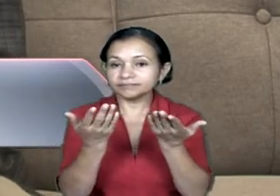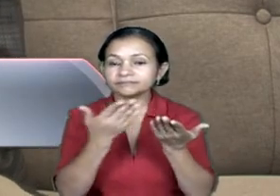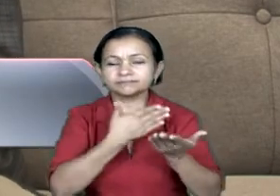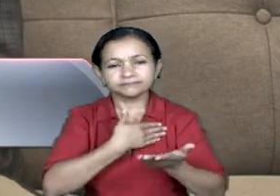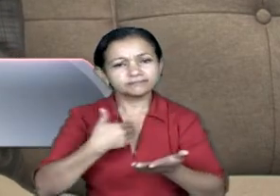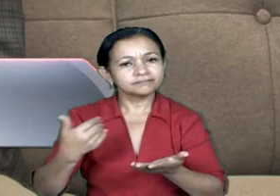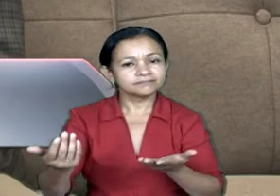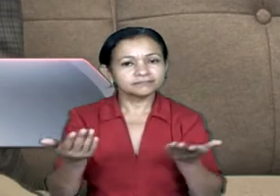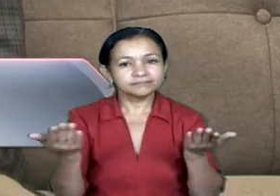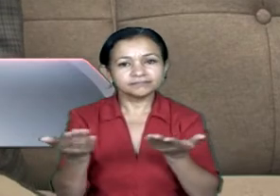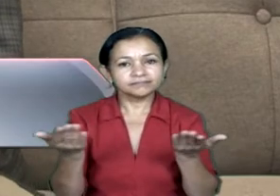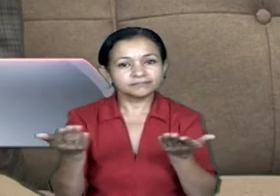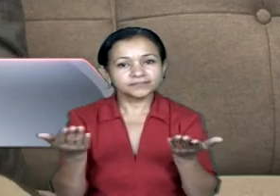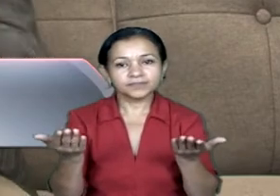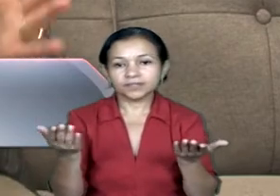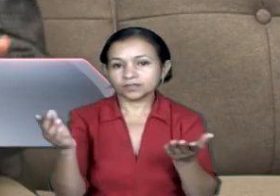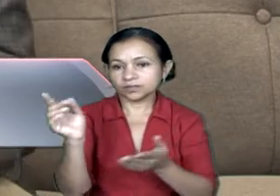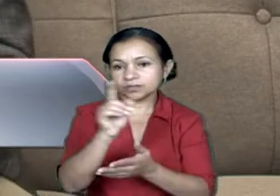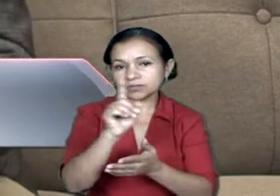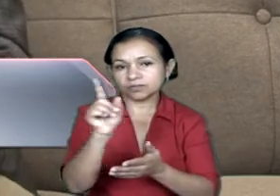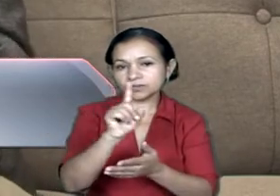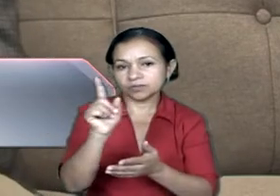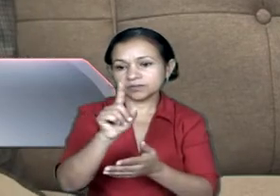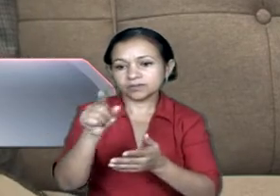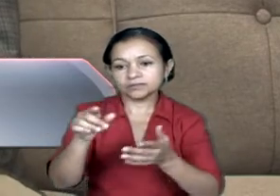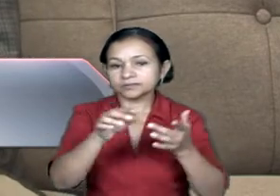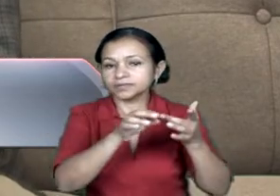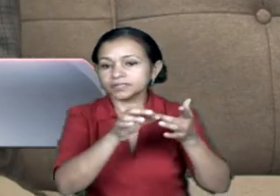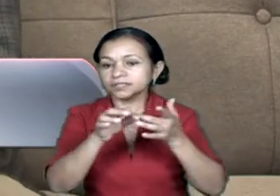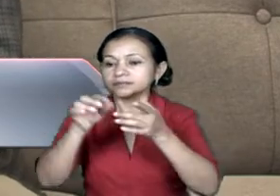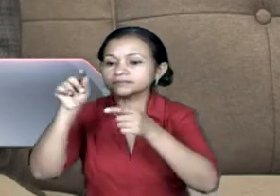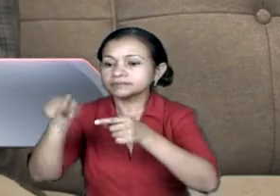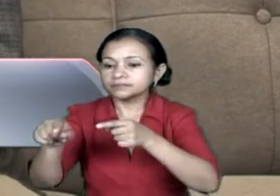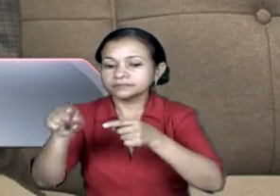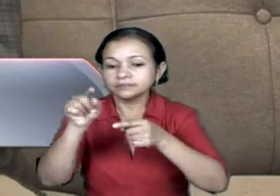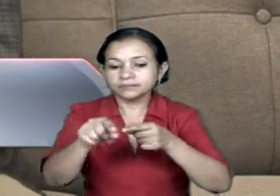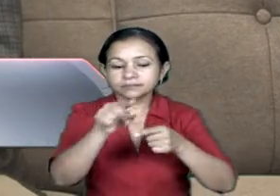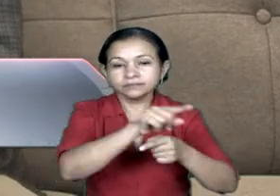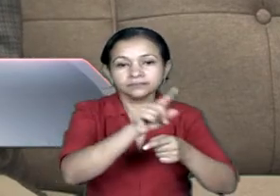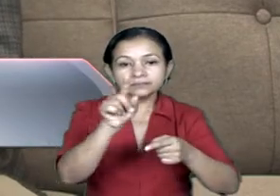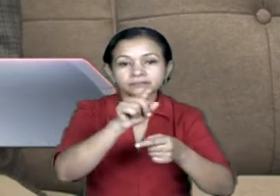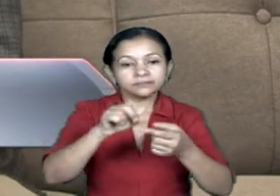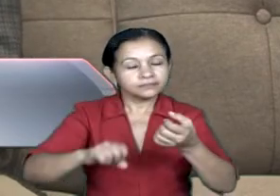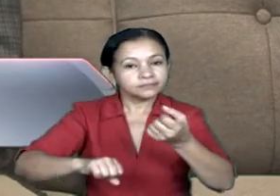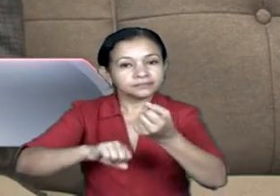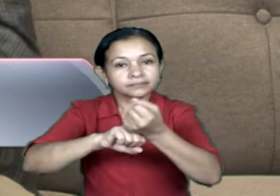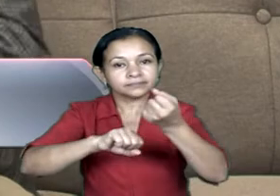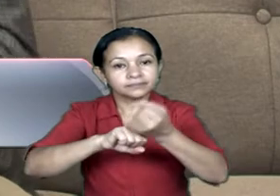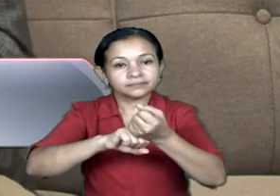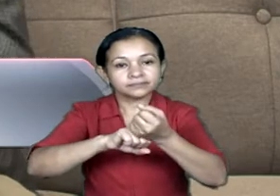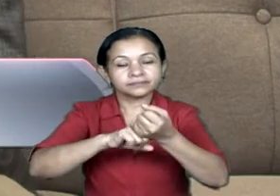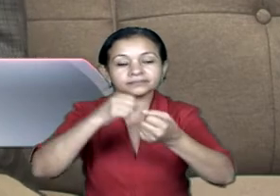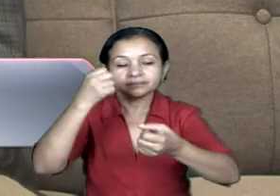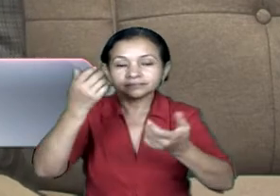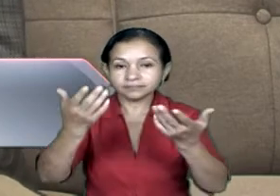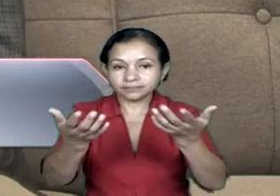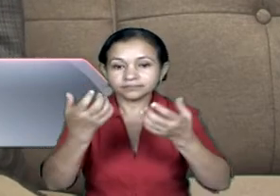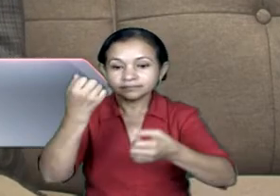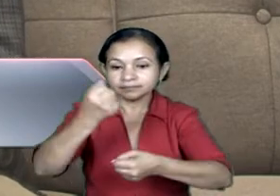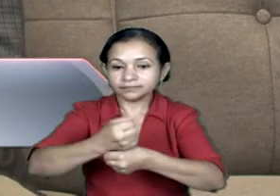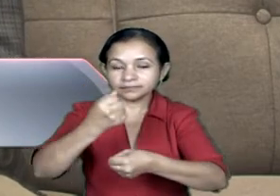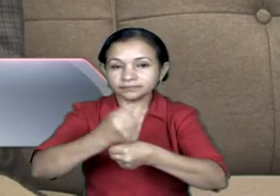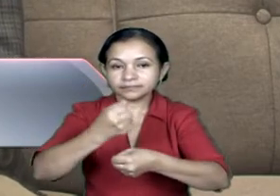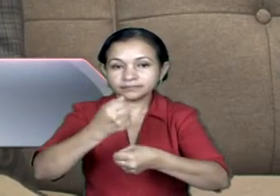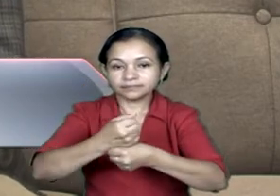generalmente, no como un lugar específico. Es decir, para apoyar, ¿no? Para trabajar conjuntamente